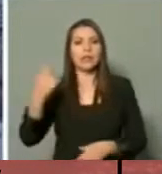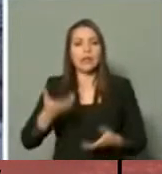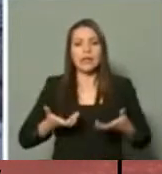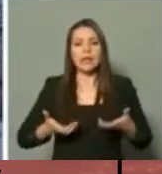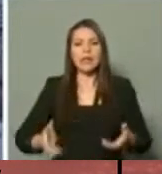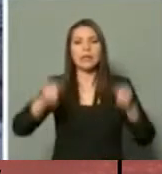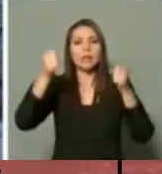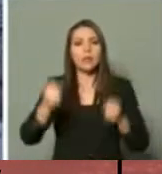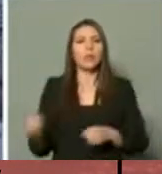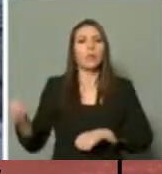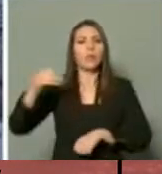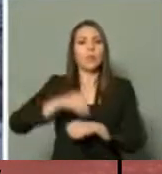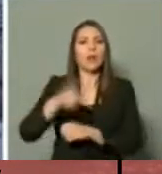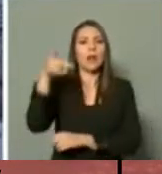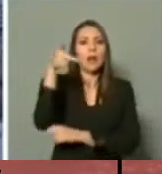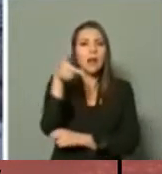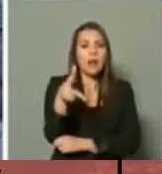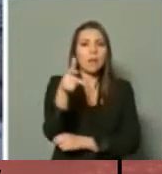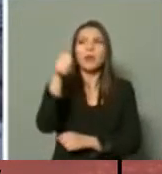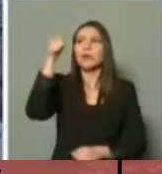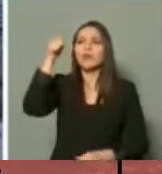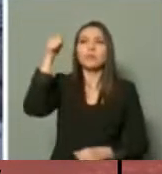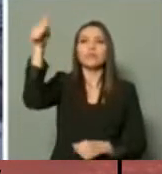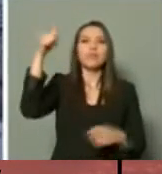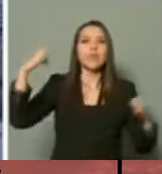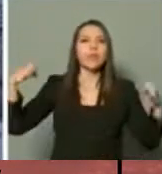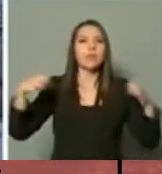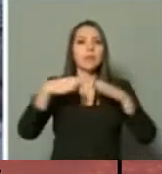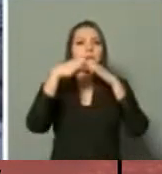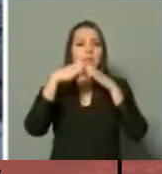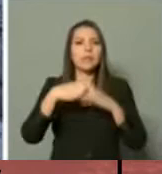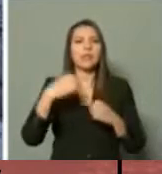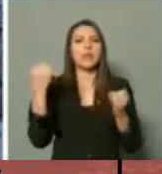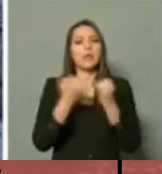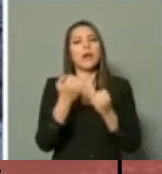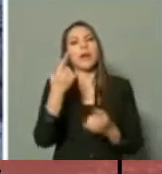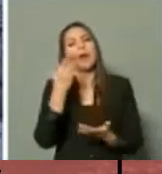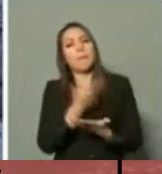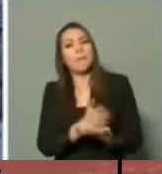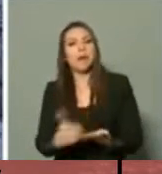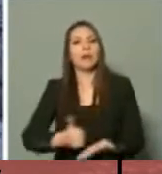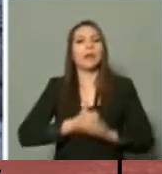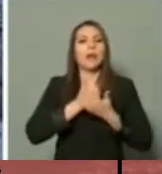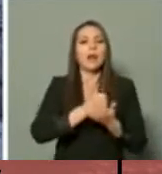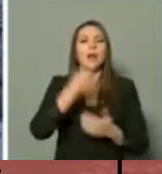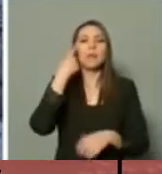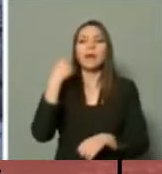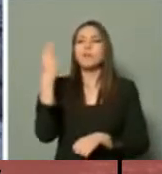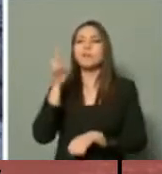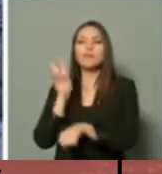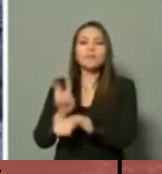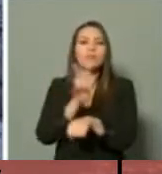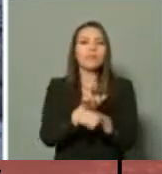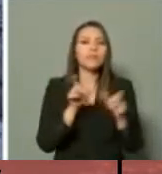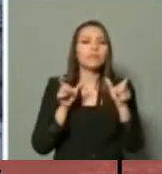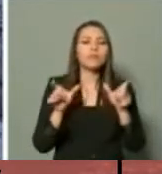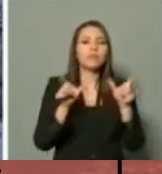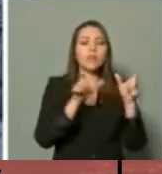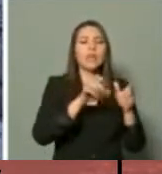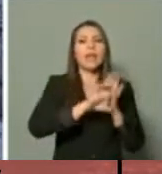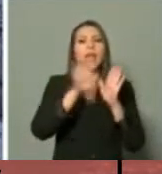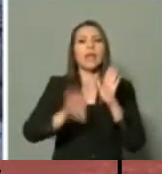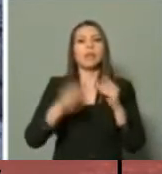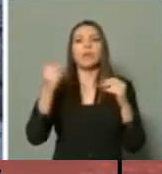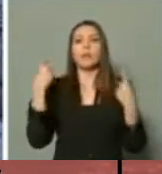de auxilio, así como asignar elementos preventivos para tener la vigilancia en los puntos de gran tránsito, como son las